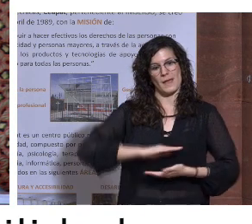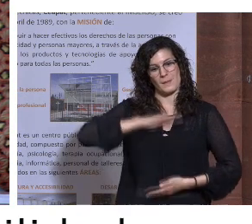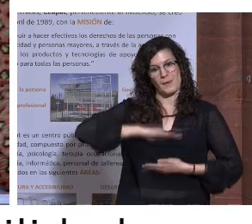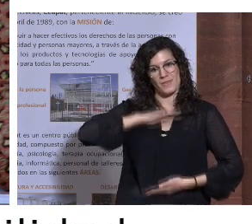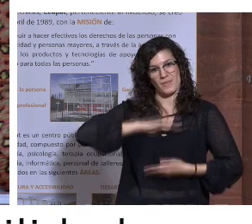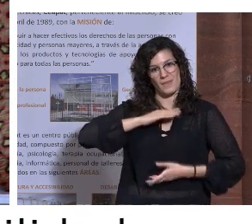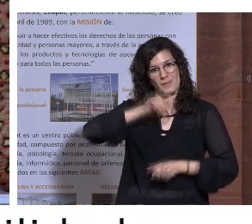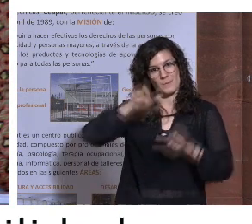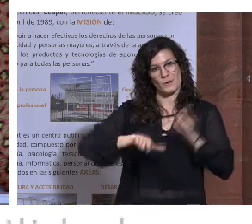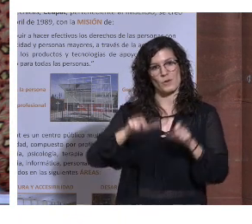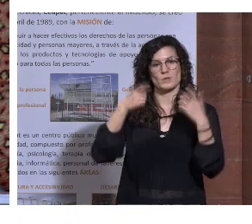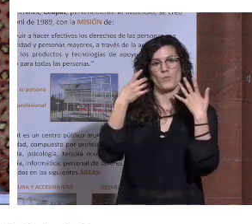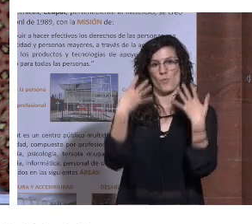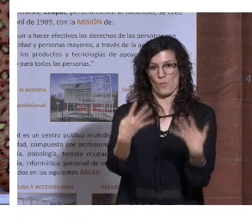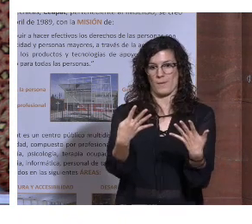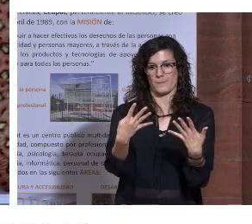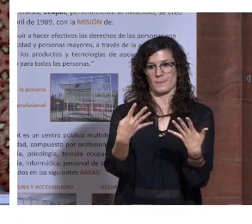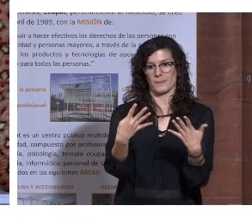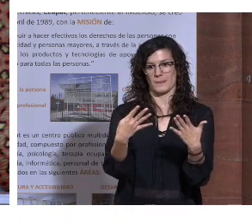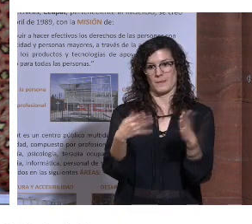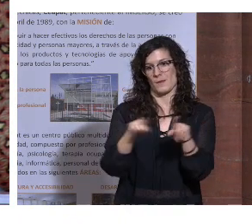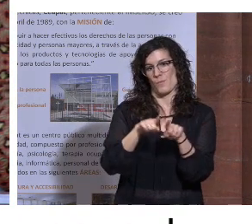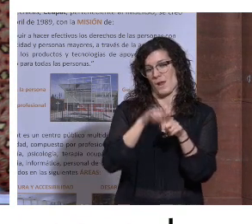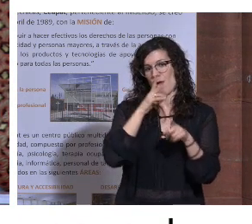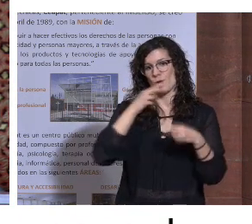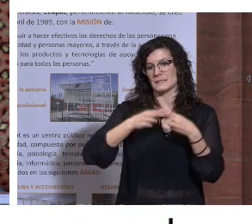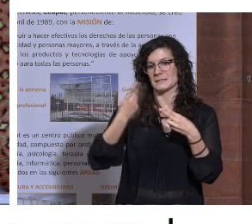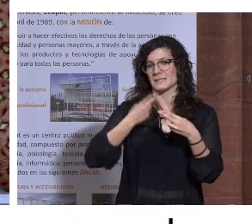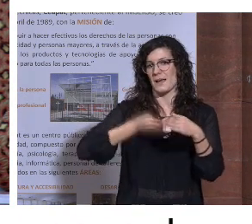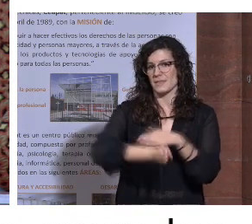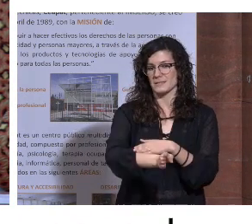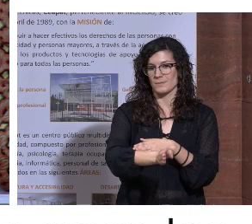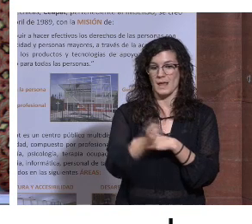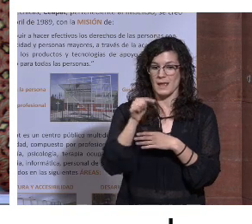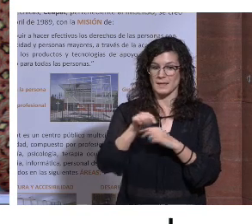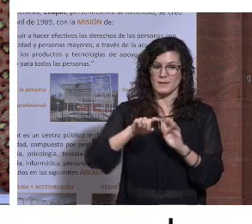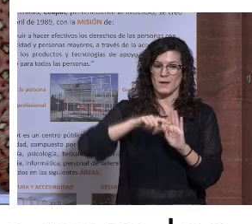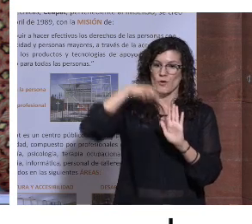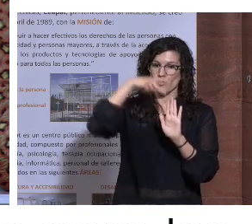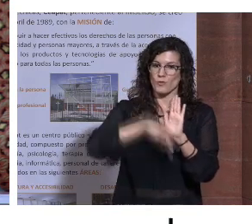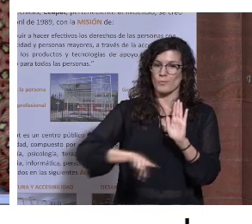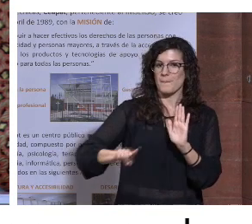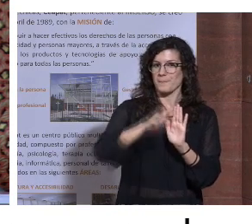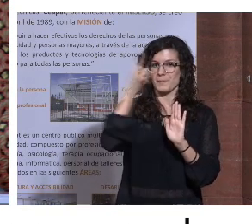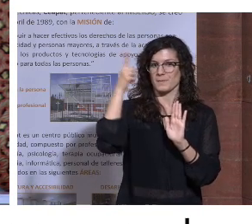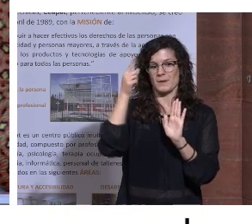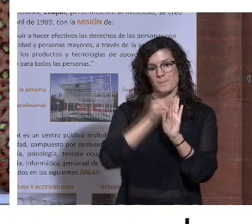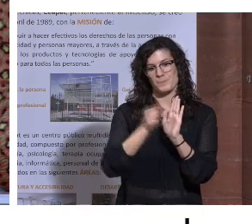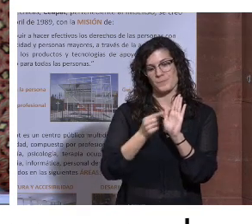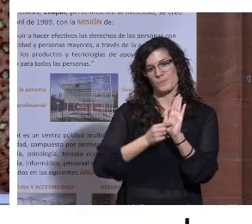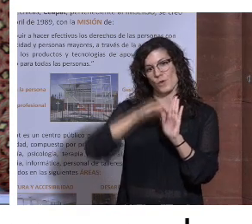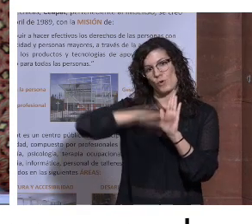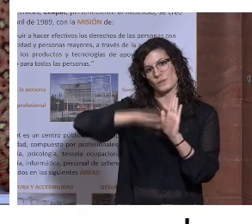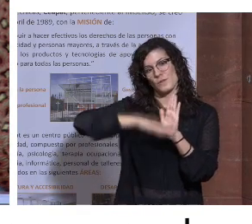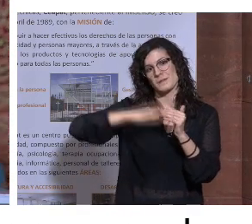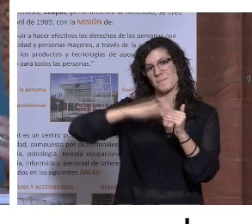o sea, los que conocemos para los taxis accesibles. Fue la primera norma de referencia que establecía los requisitos mínimos que deben